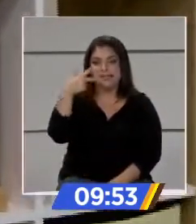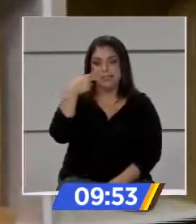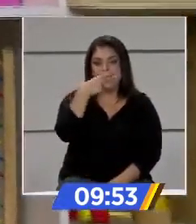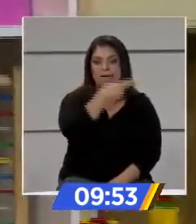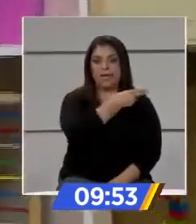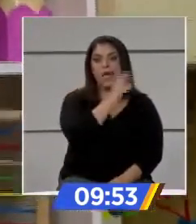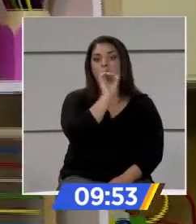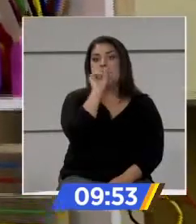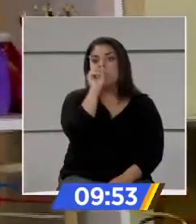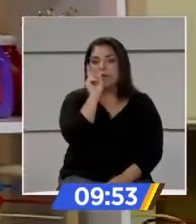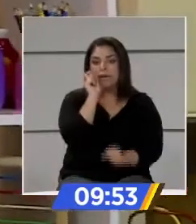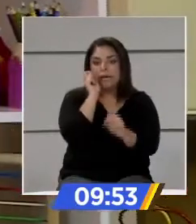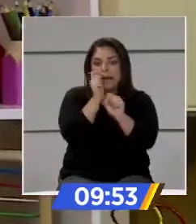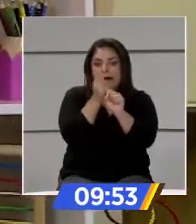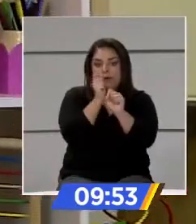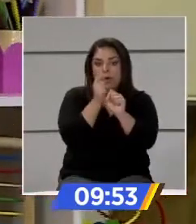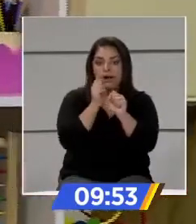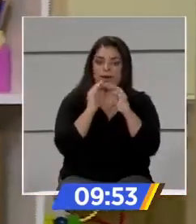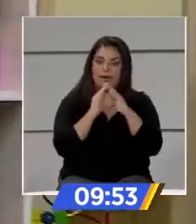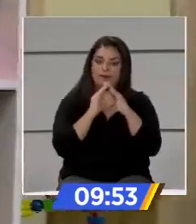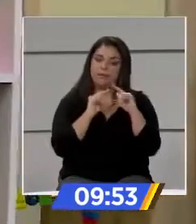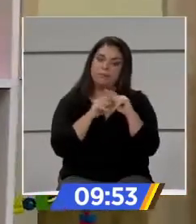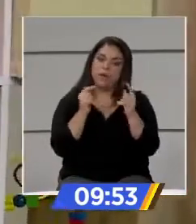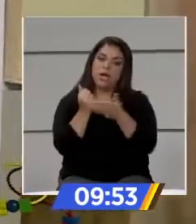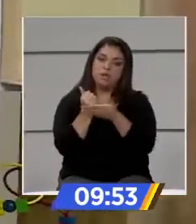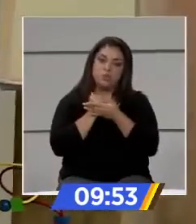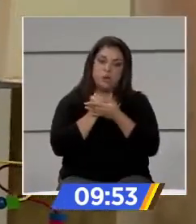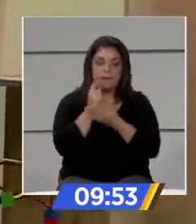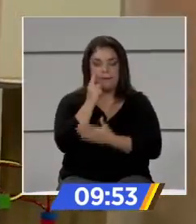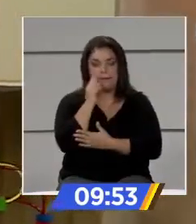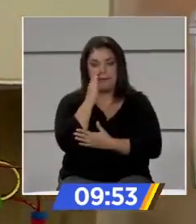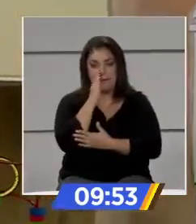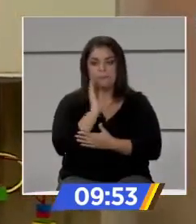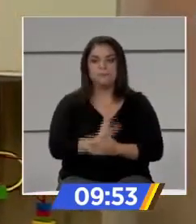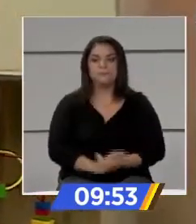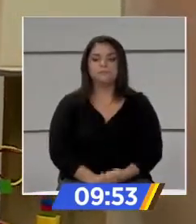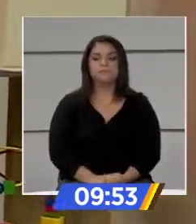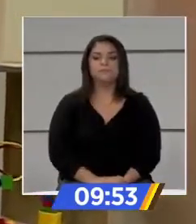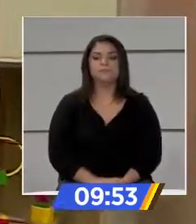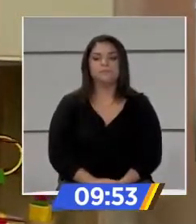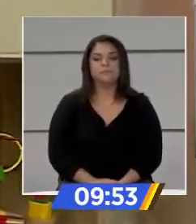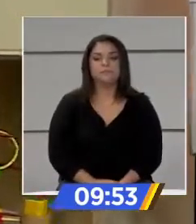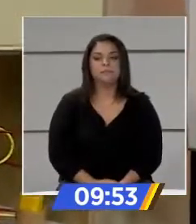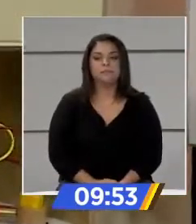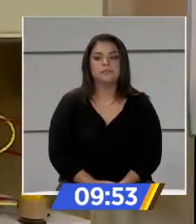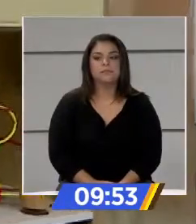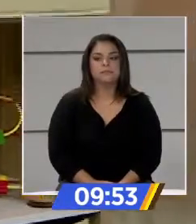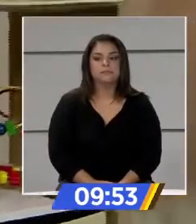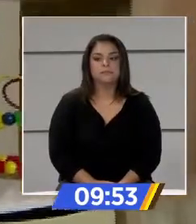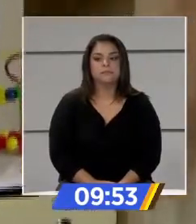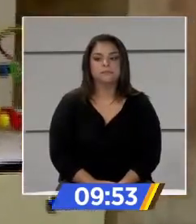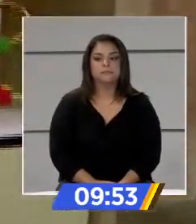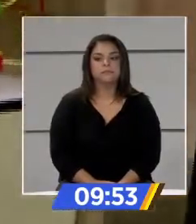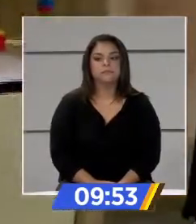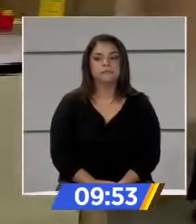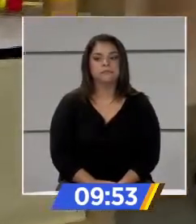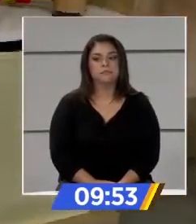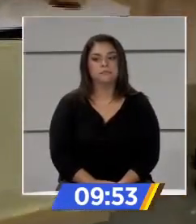un clavito en la casa. Pero le tienen que pedir ayuda a la mamá o al papá. Este aquí y este por